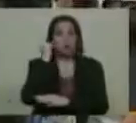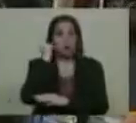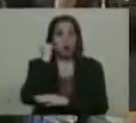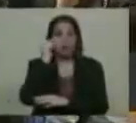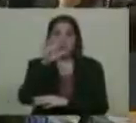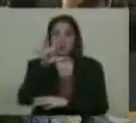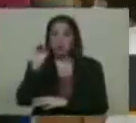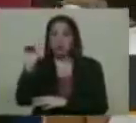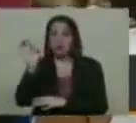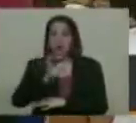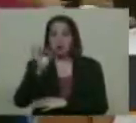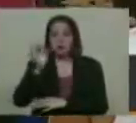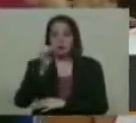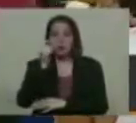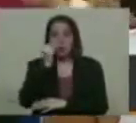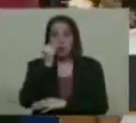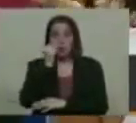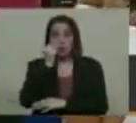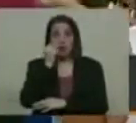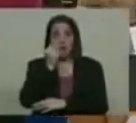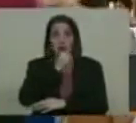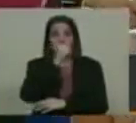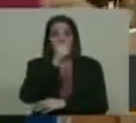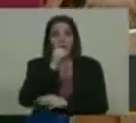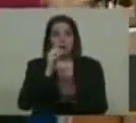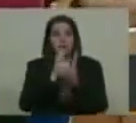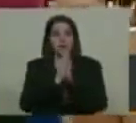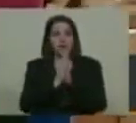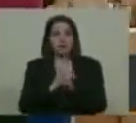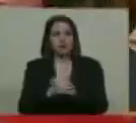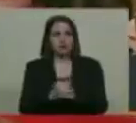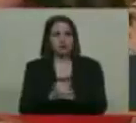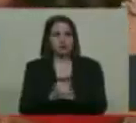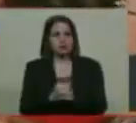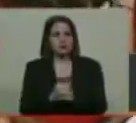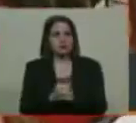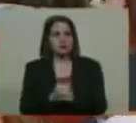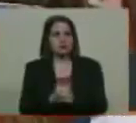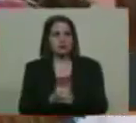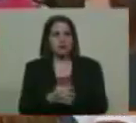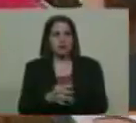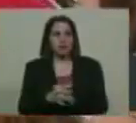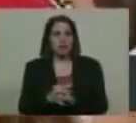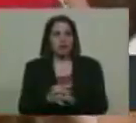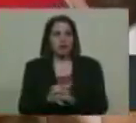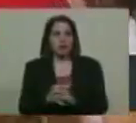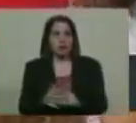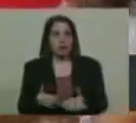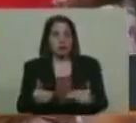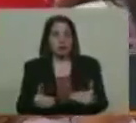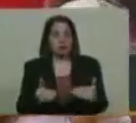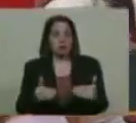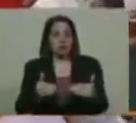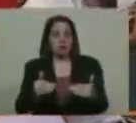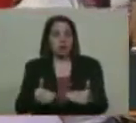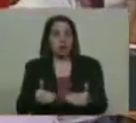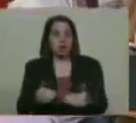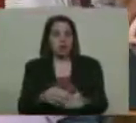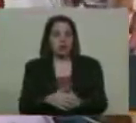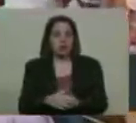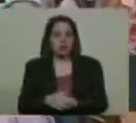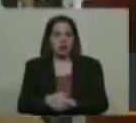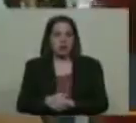hombre. Un micrófono, por favor. María, vamos para adelante, María.